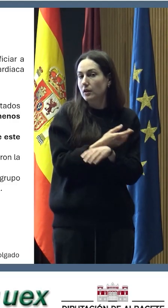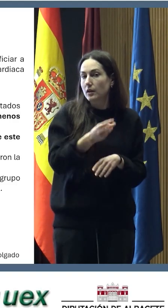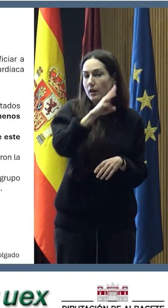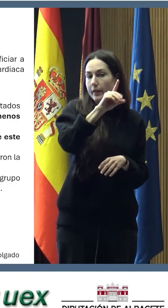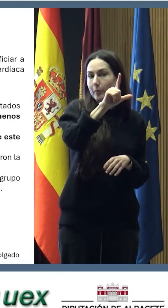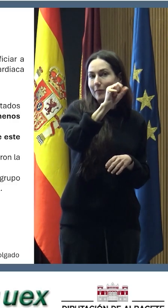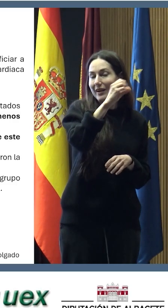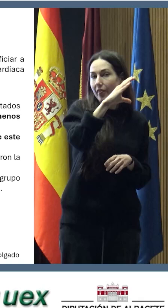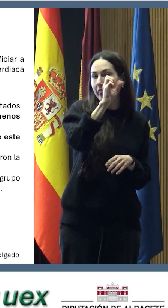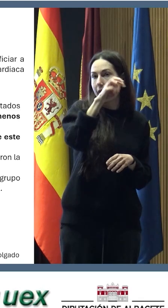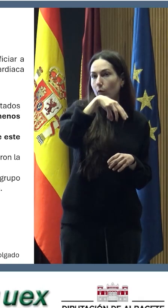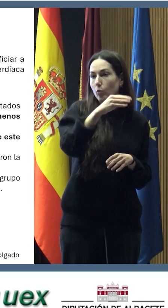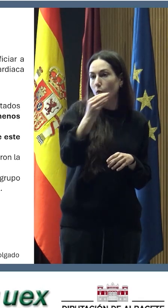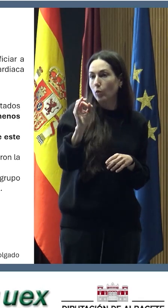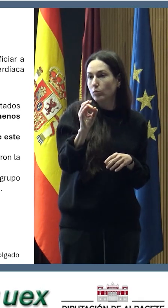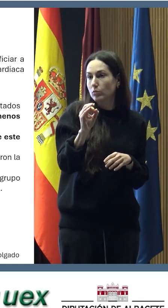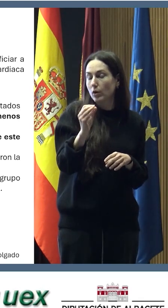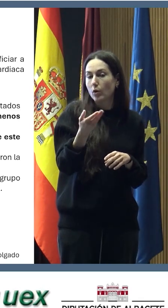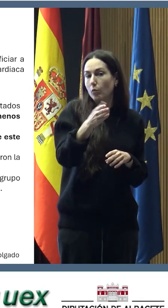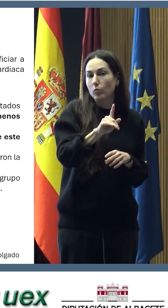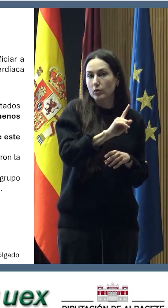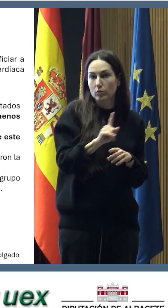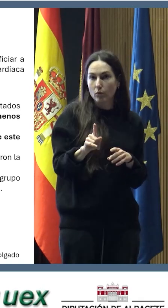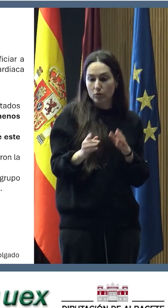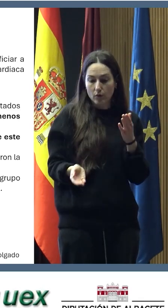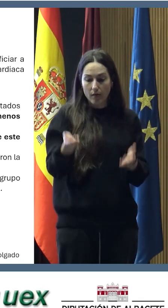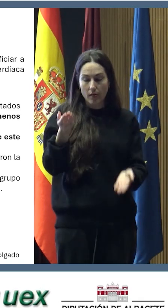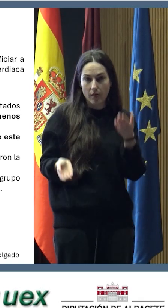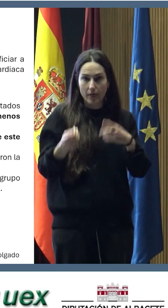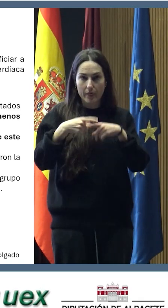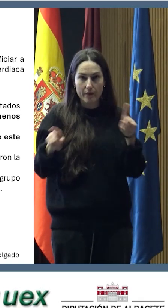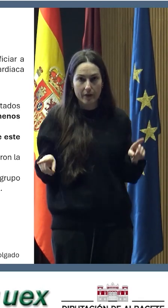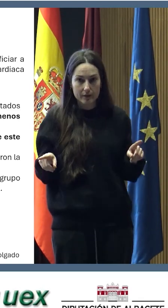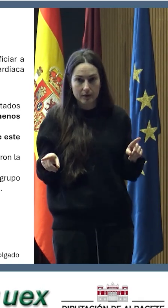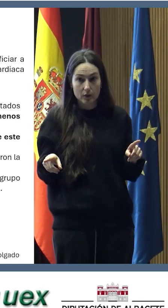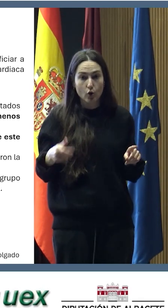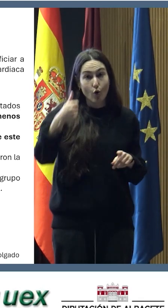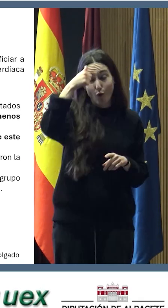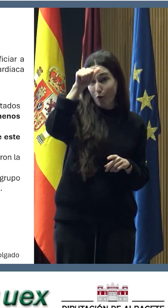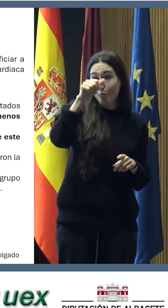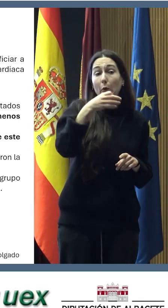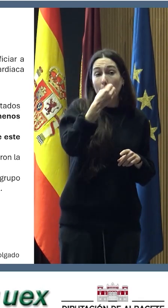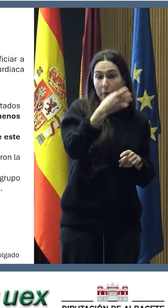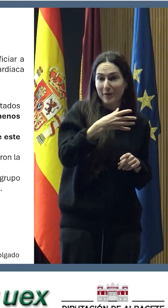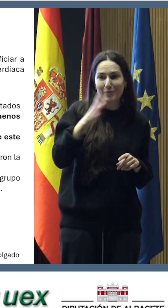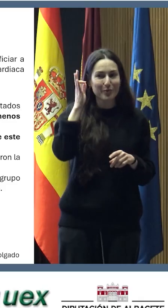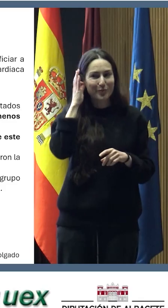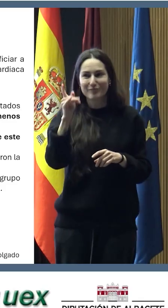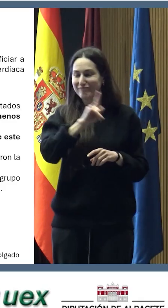tomado placebo. No era igualmente de ideal para la mujer que para el hombre.